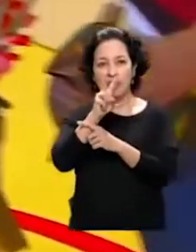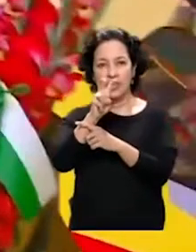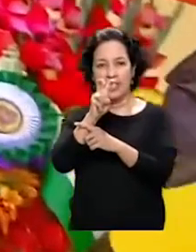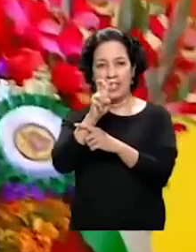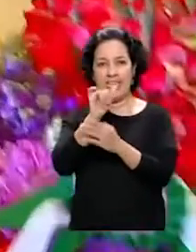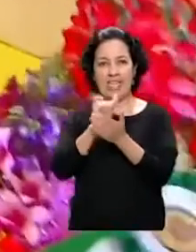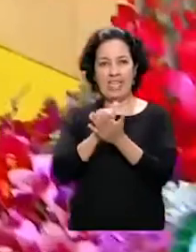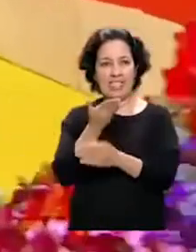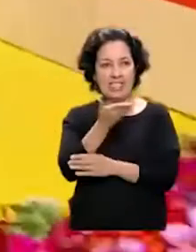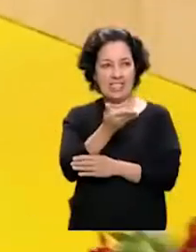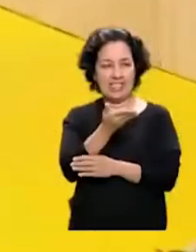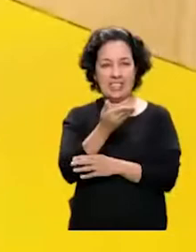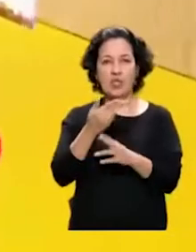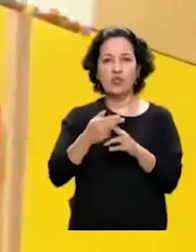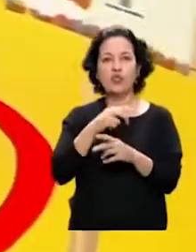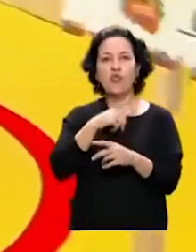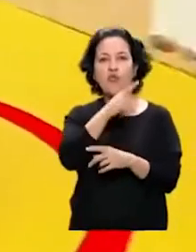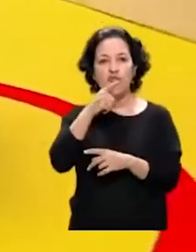Jairo Grajales, El Porvenir.